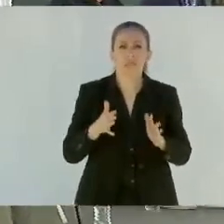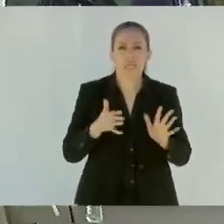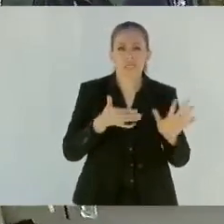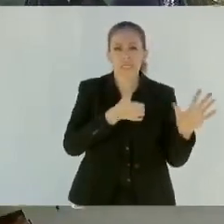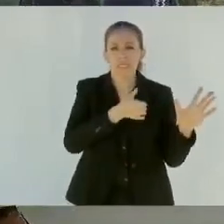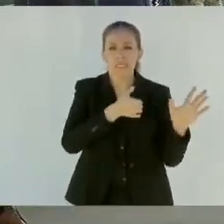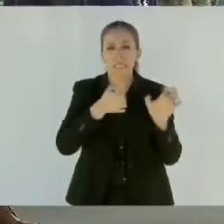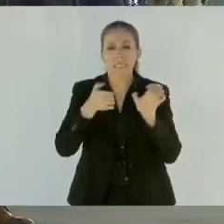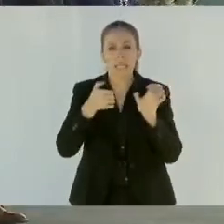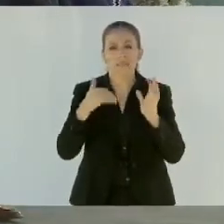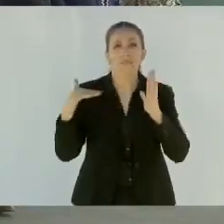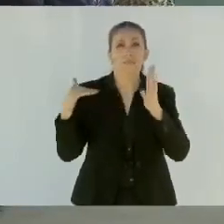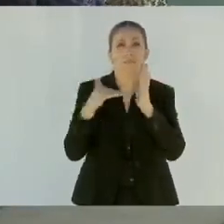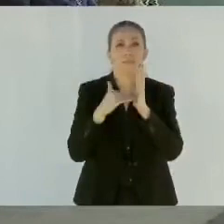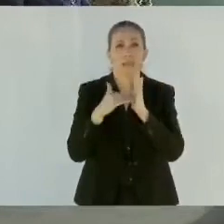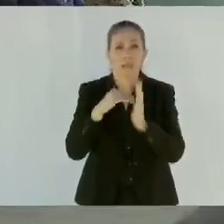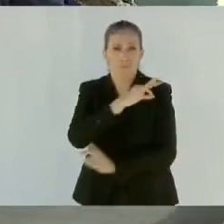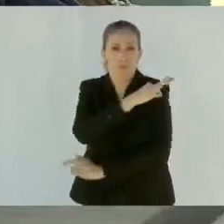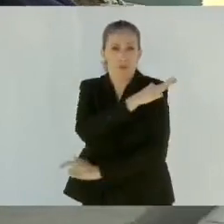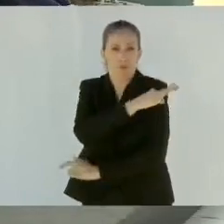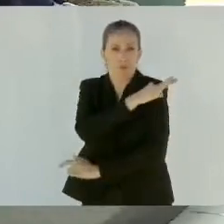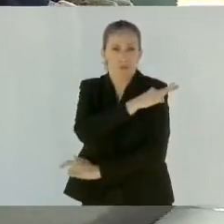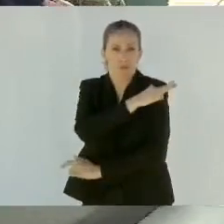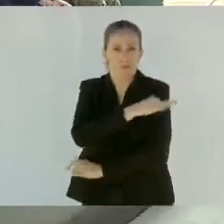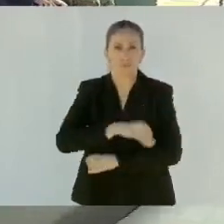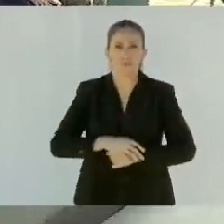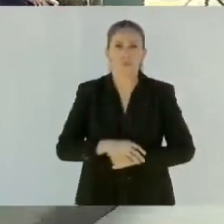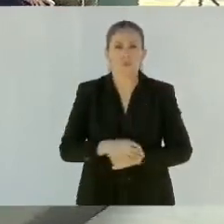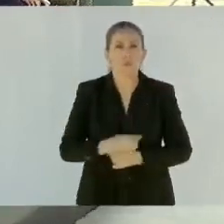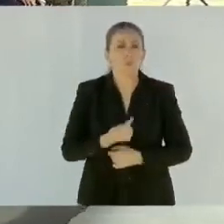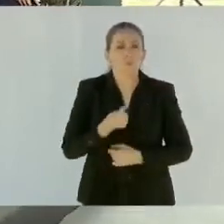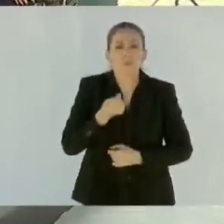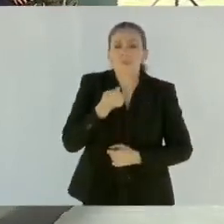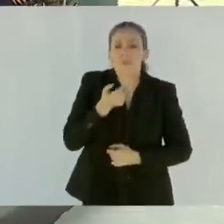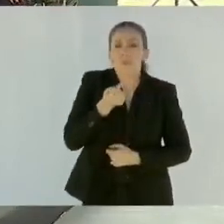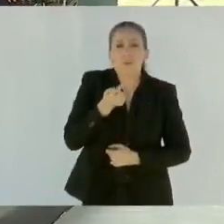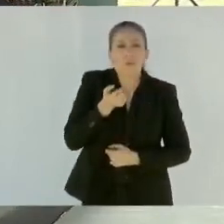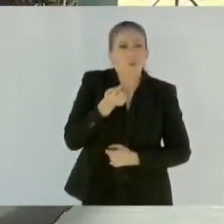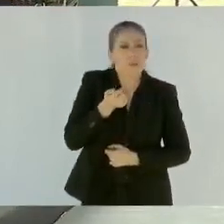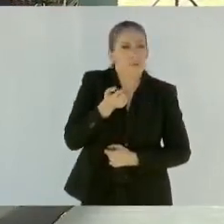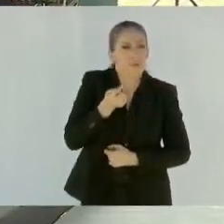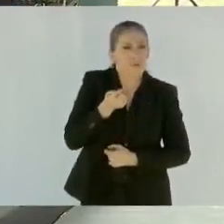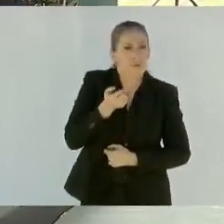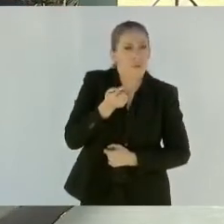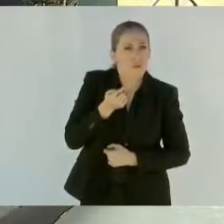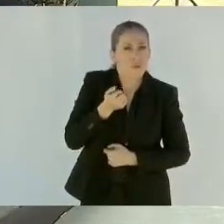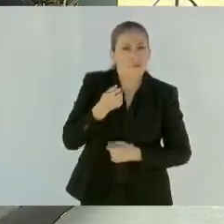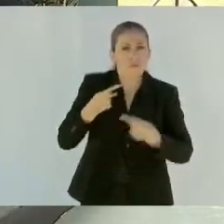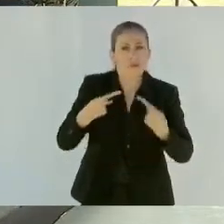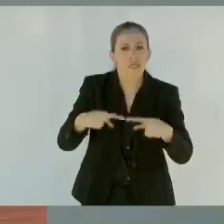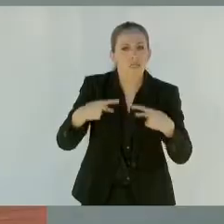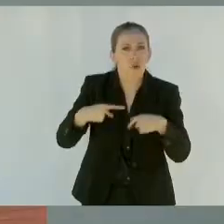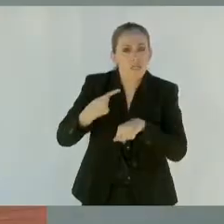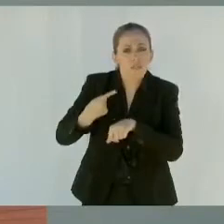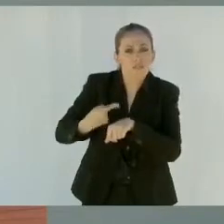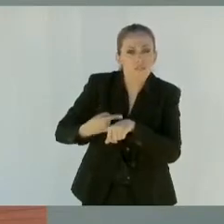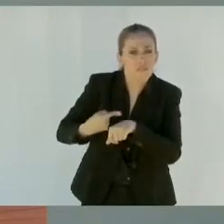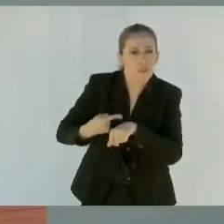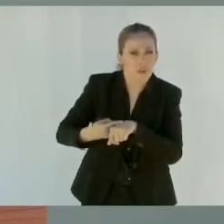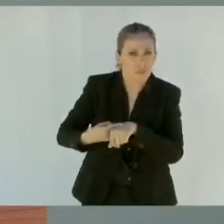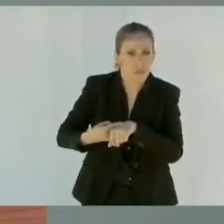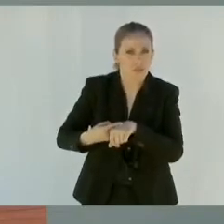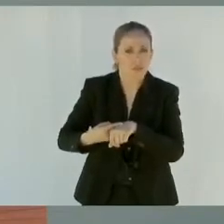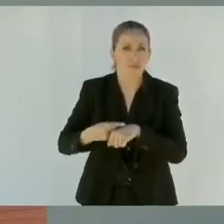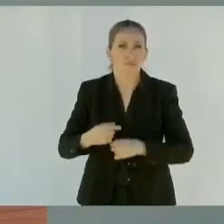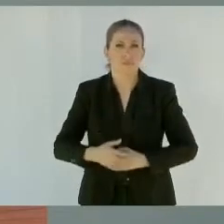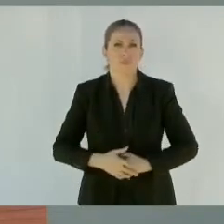600,000 vacunas y muy pocos se han enfermado y